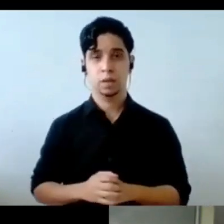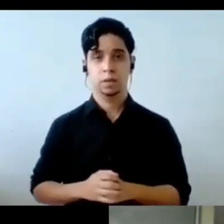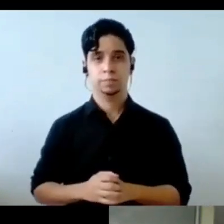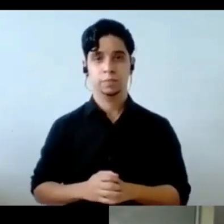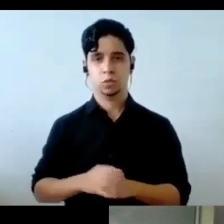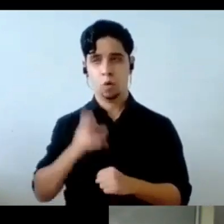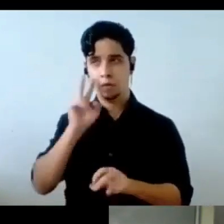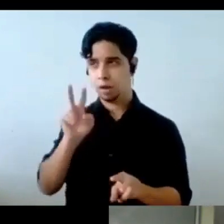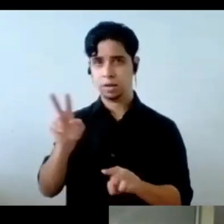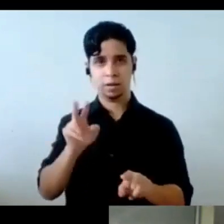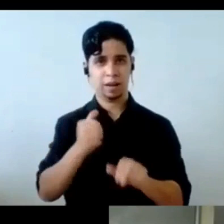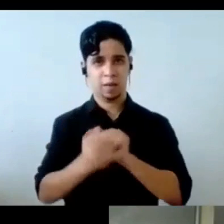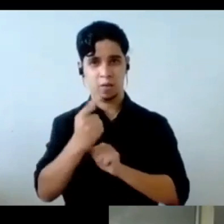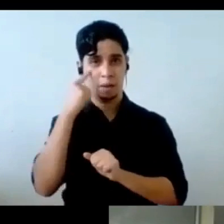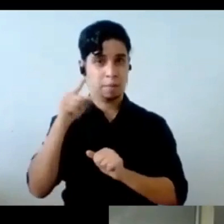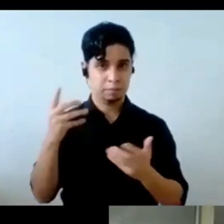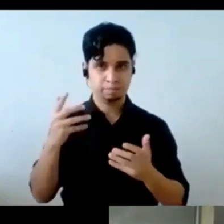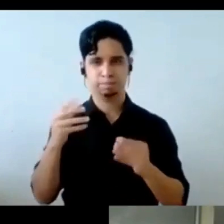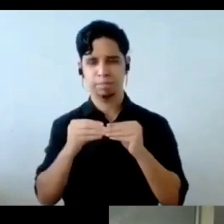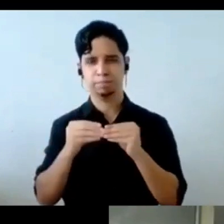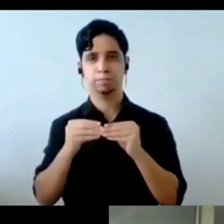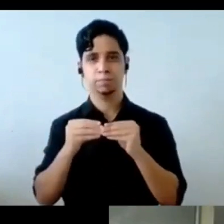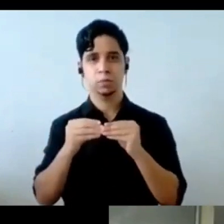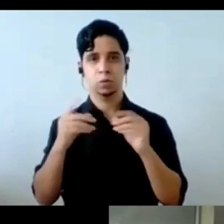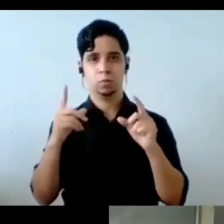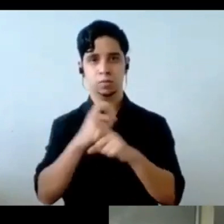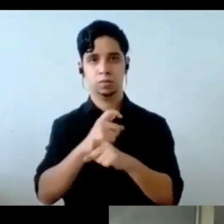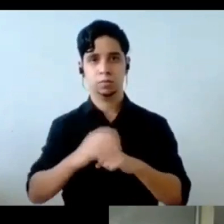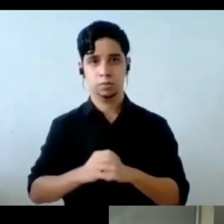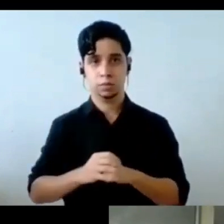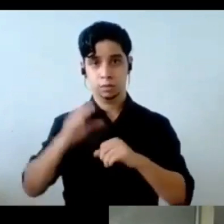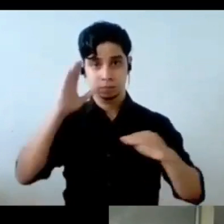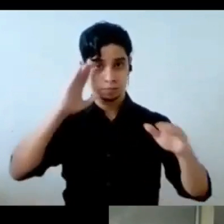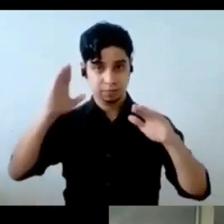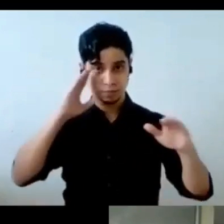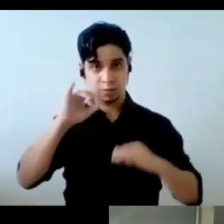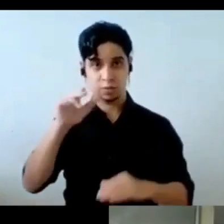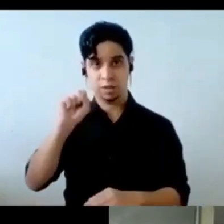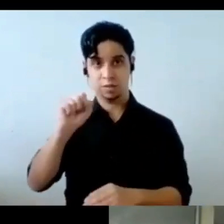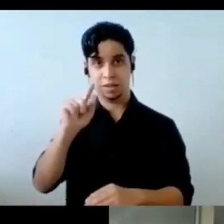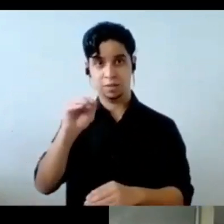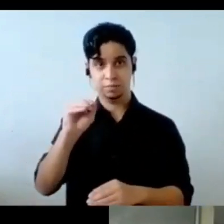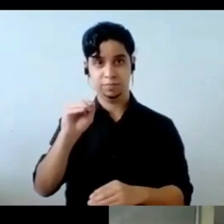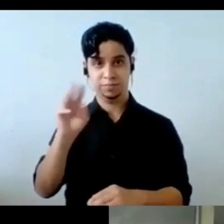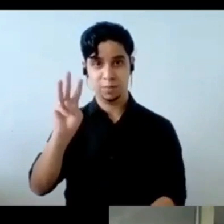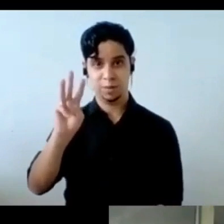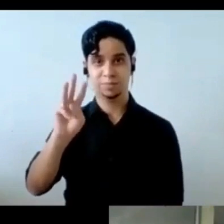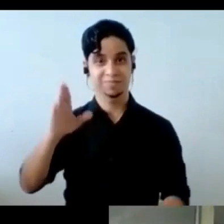Pero dale, ya que mencionaste, vamos a saludar a Joselo Santiago W.